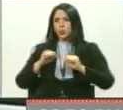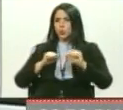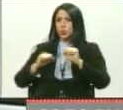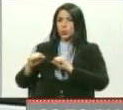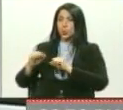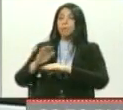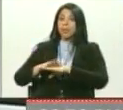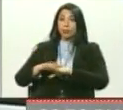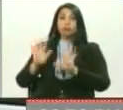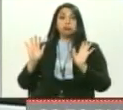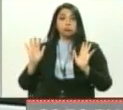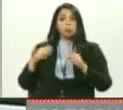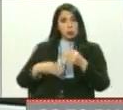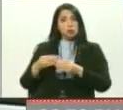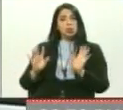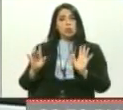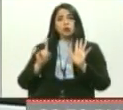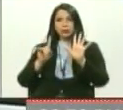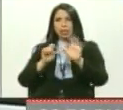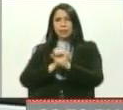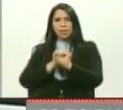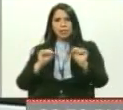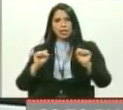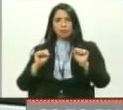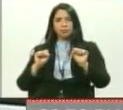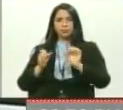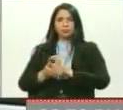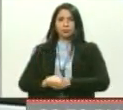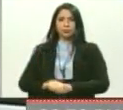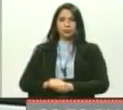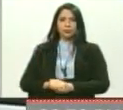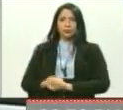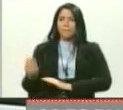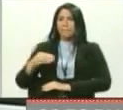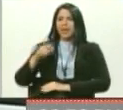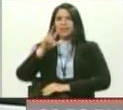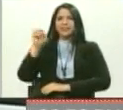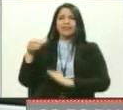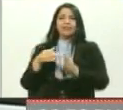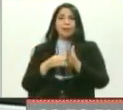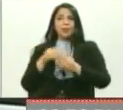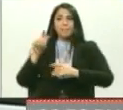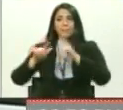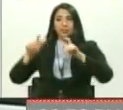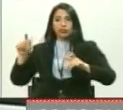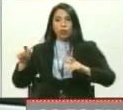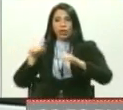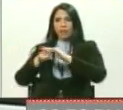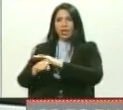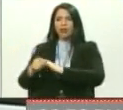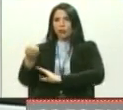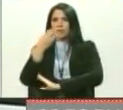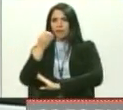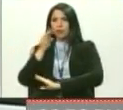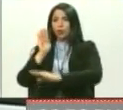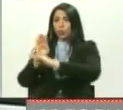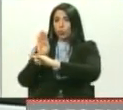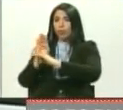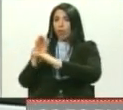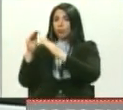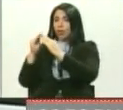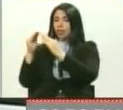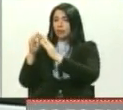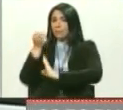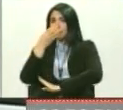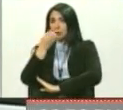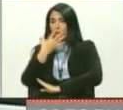pasó. A las 6 de la mañana había más de 30.000 personas en Miraflores, cuidando el Palacio de Miraflores.